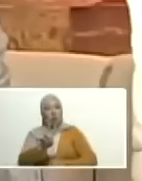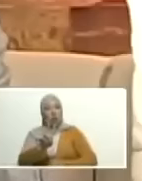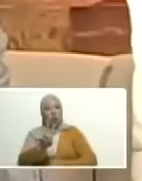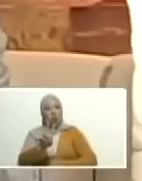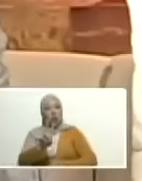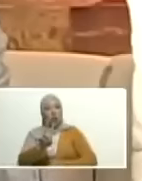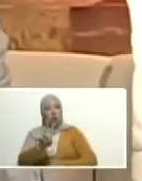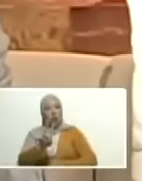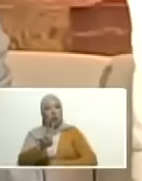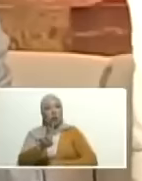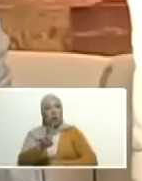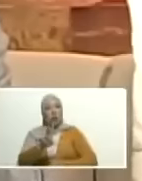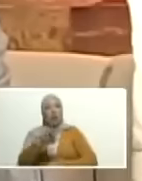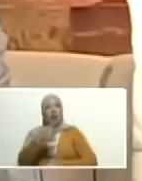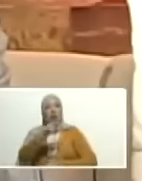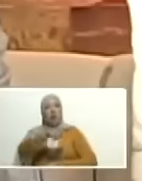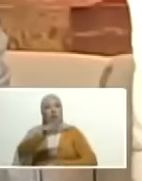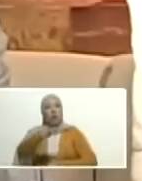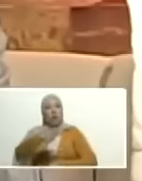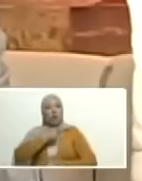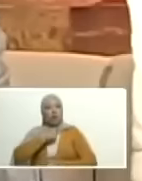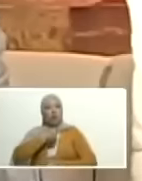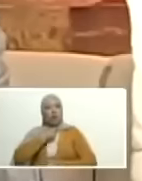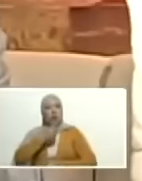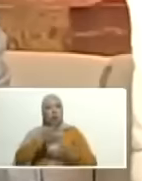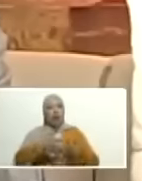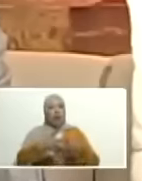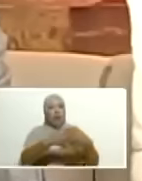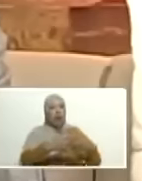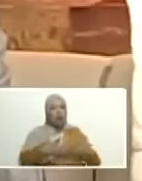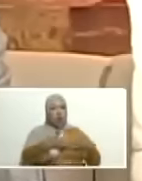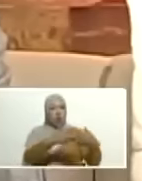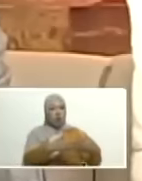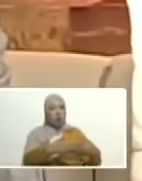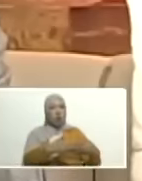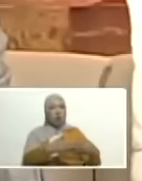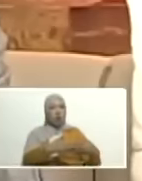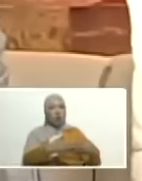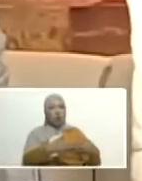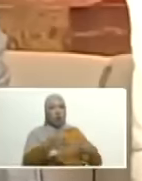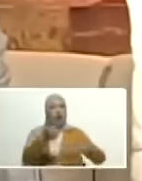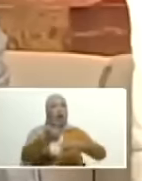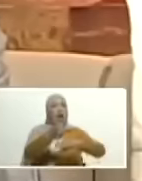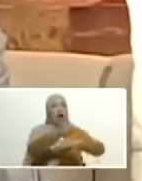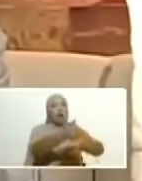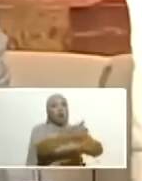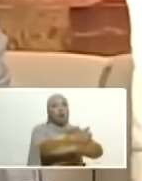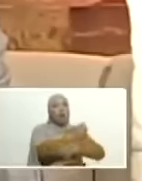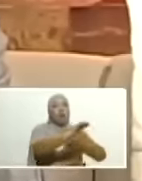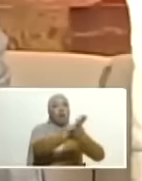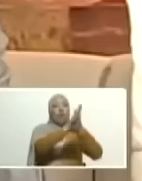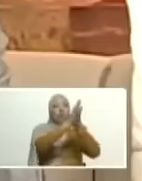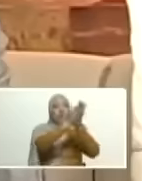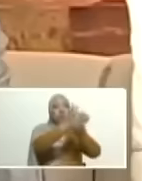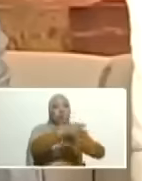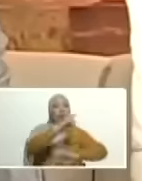A los decisores del poder estadounidense les digo, cesen en sus